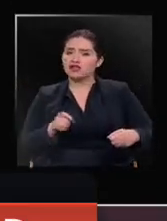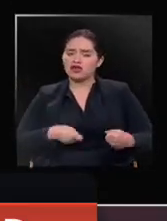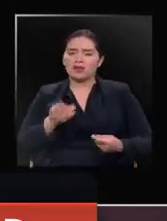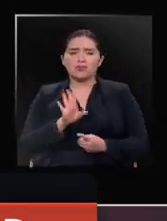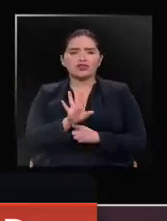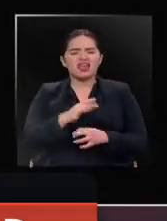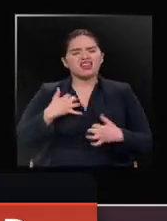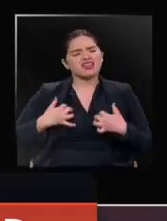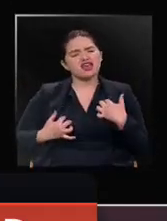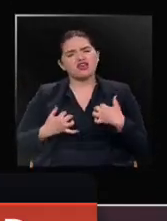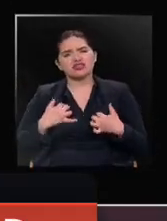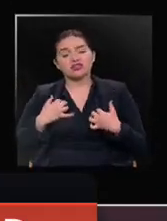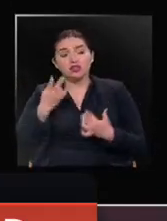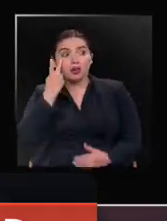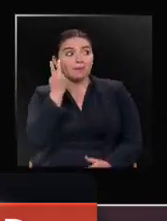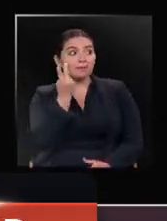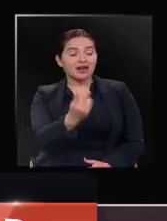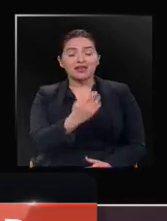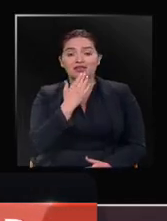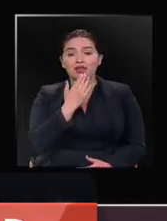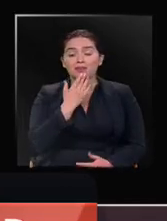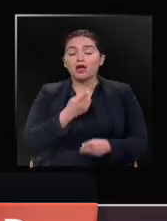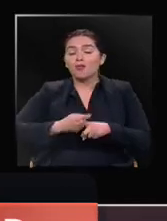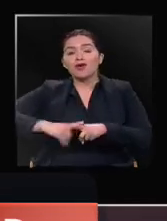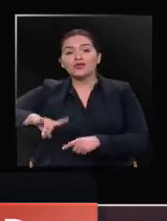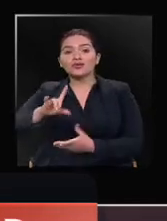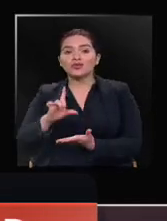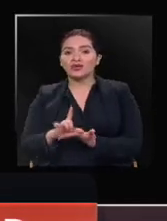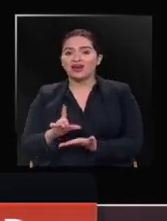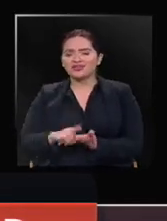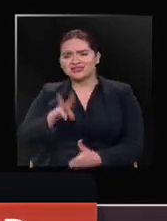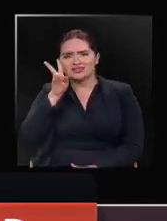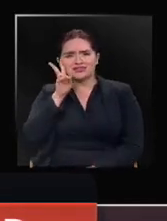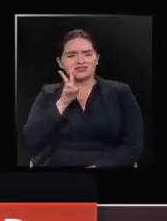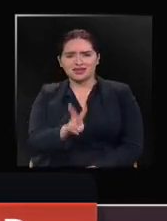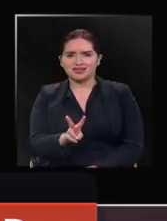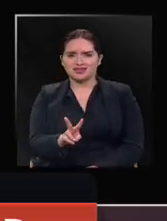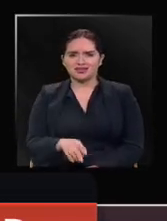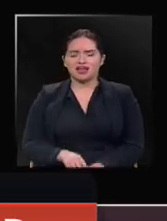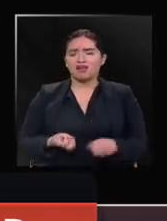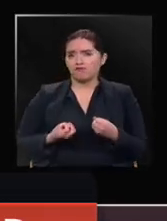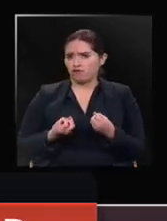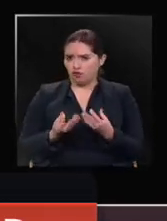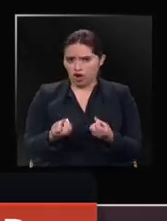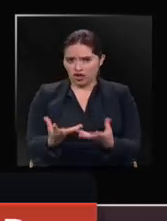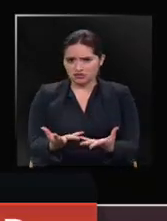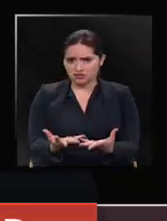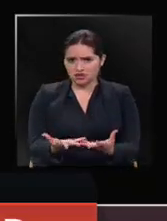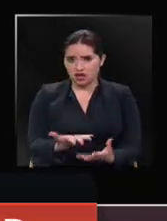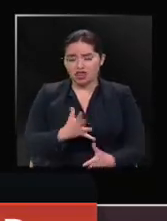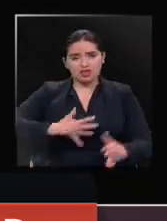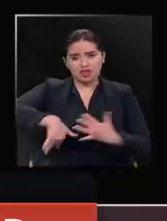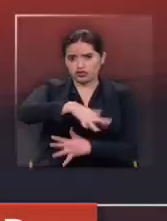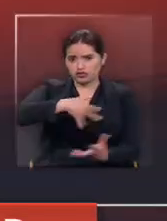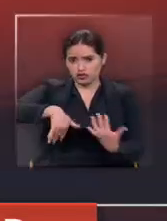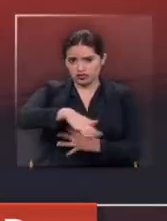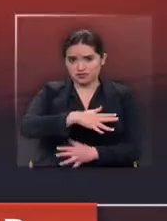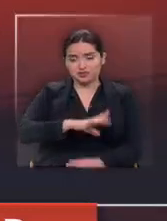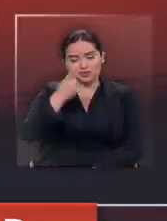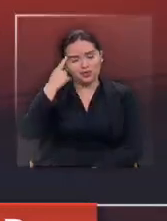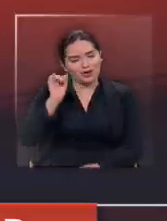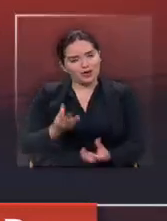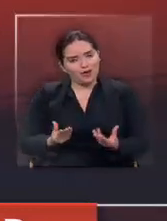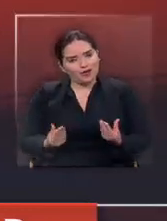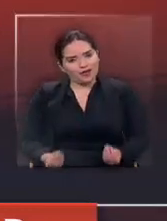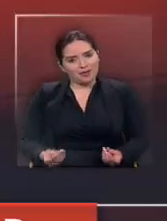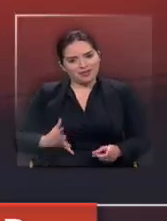lo que es el descontento, la mirada, como también se ha dado en otros lugares, sin un ápice de violencia o de desórdenes, pero obviamente en un